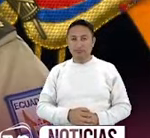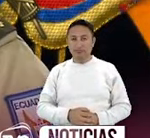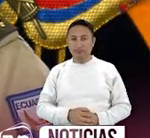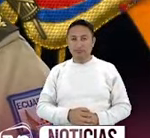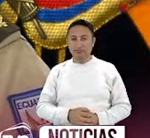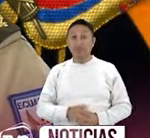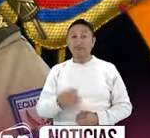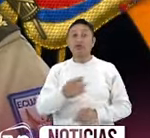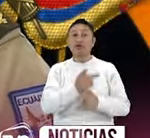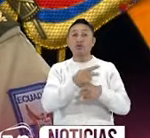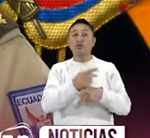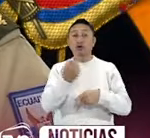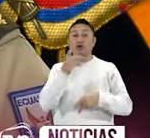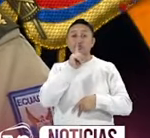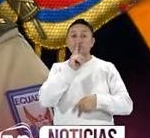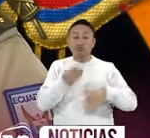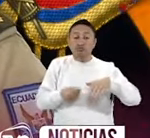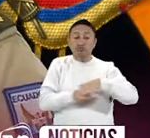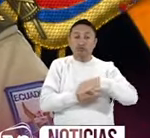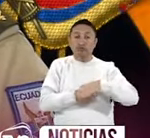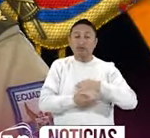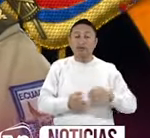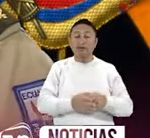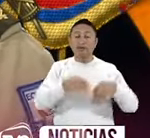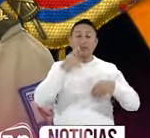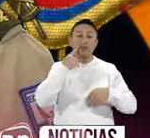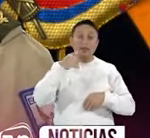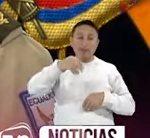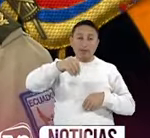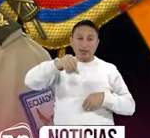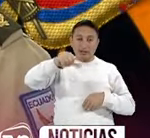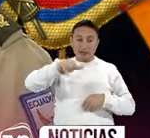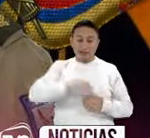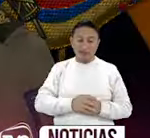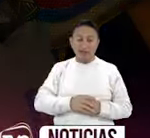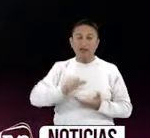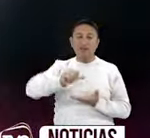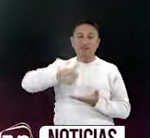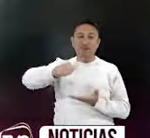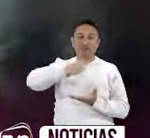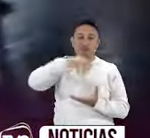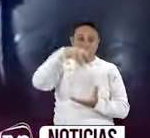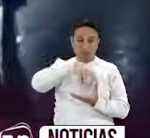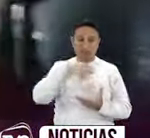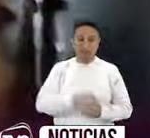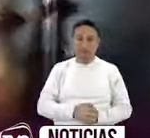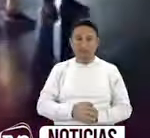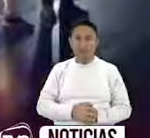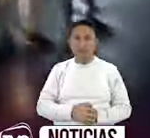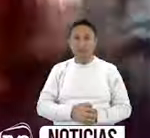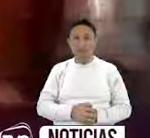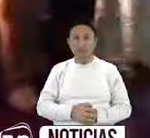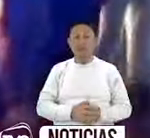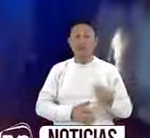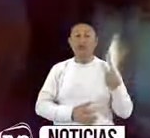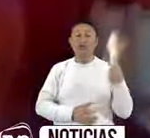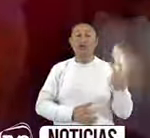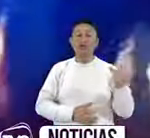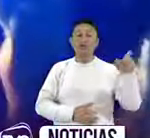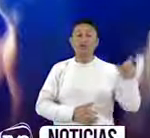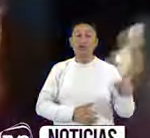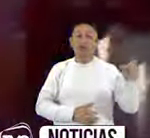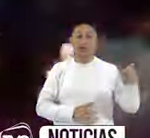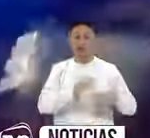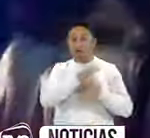droga, era la sal en grano y también productos de enlatados de mar. En Gambia fueron capturadas 2 personas. En total el operativo dejó